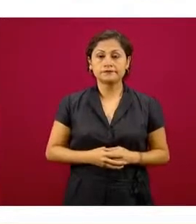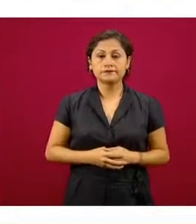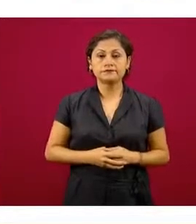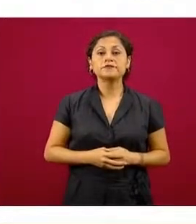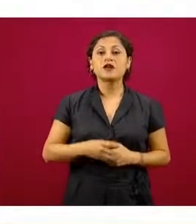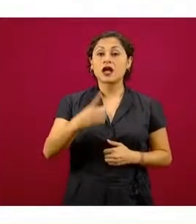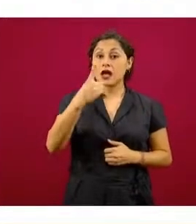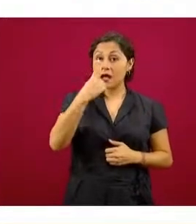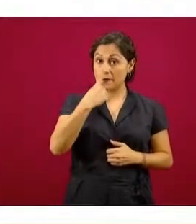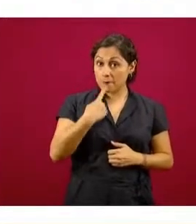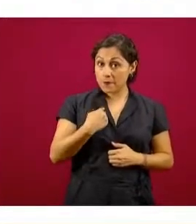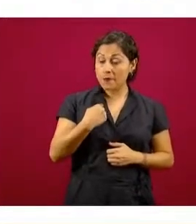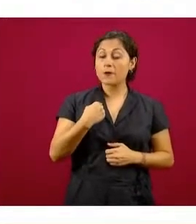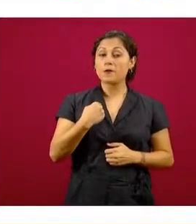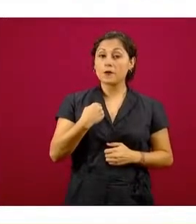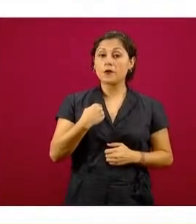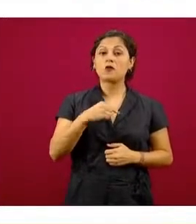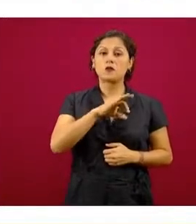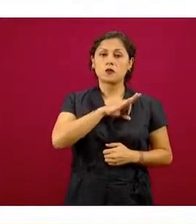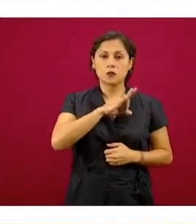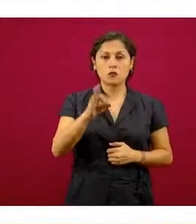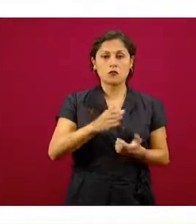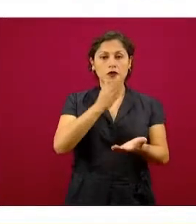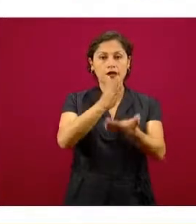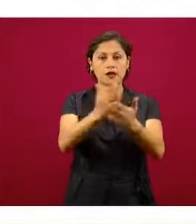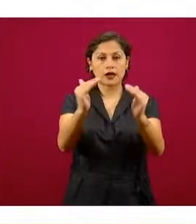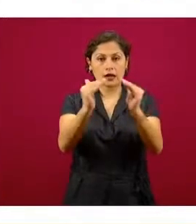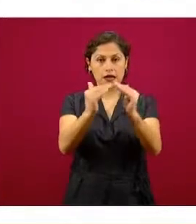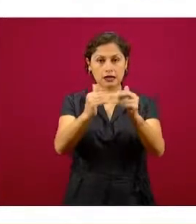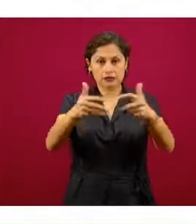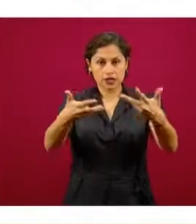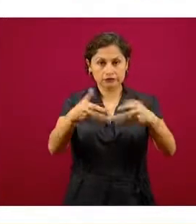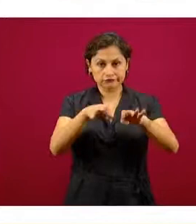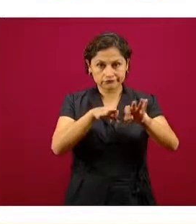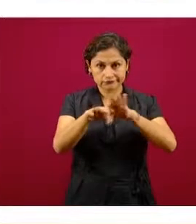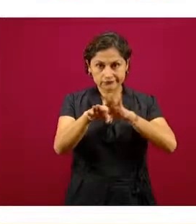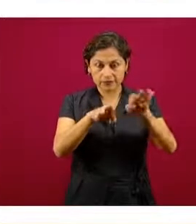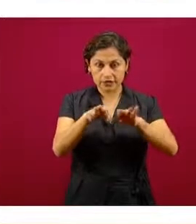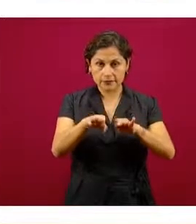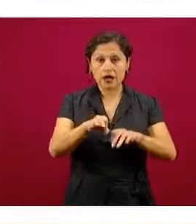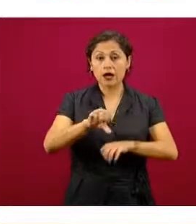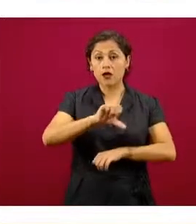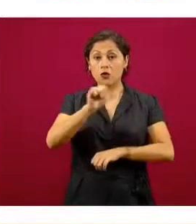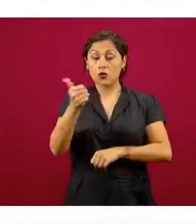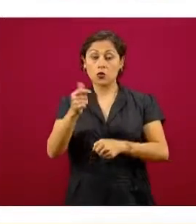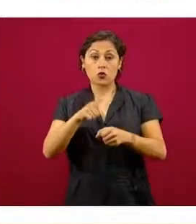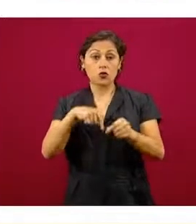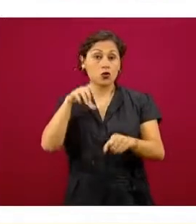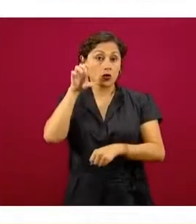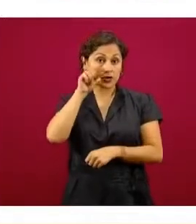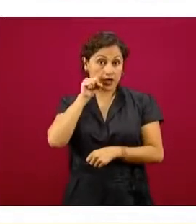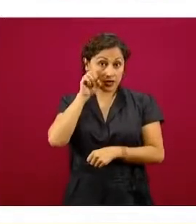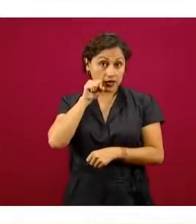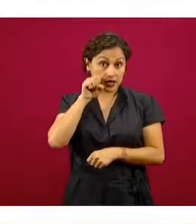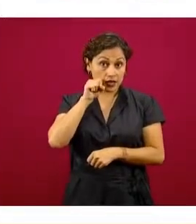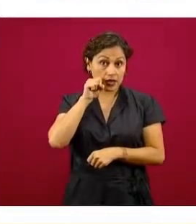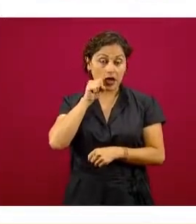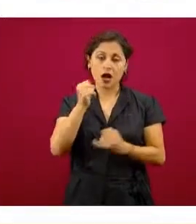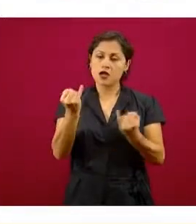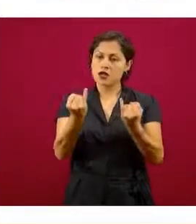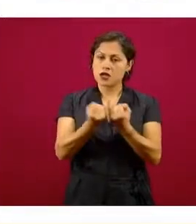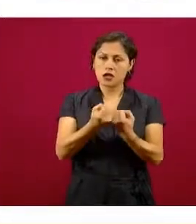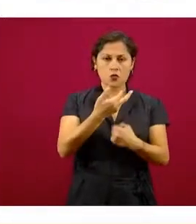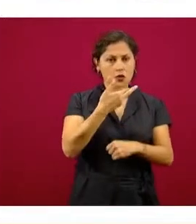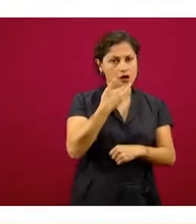pueden brindarlo con servicio a domicilio con medidas y protocolo sanitario, y en el caso del naranja, similar a los restaurantes,